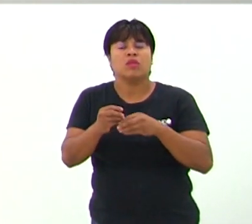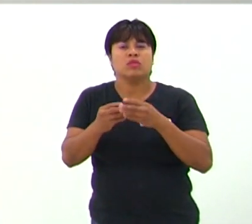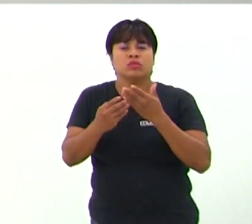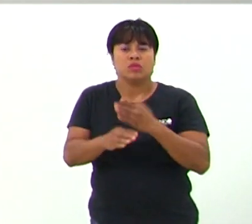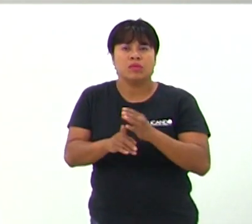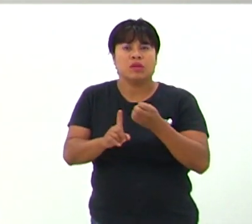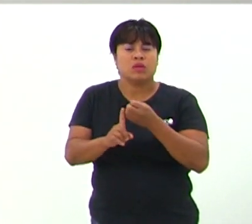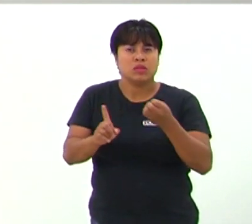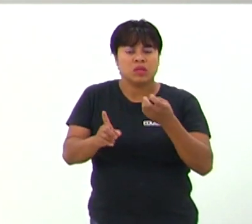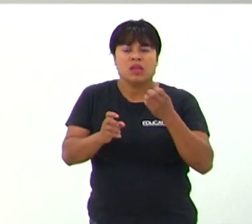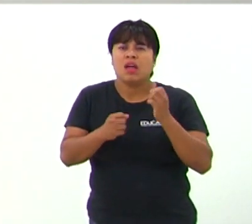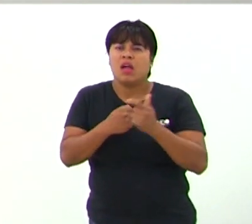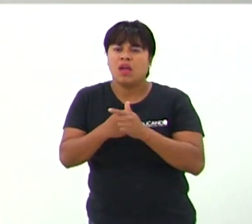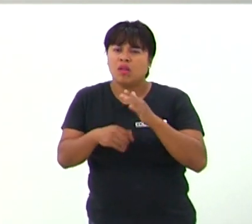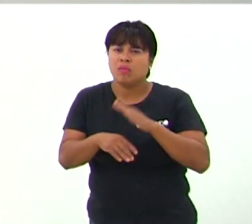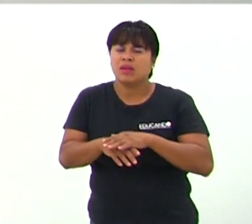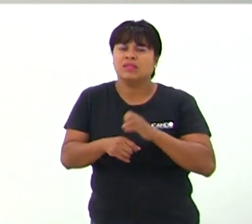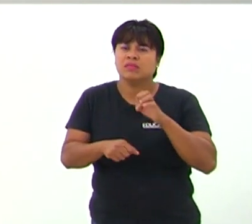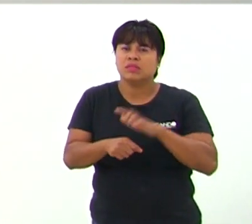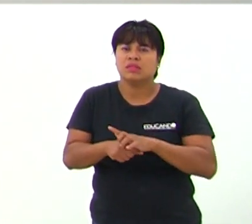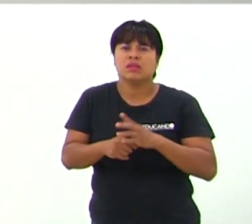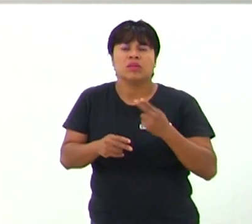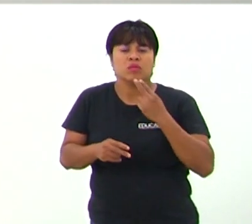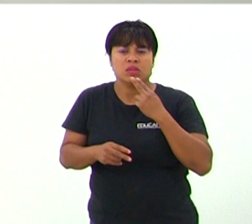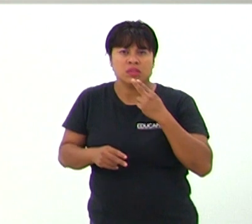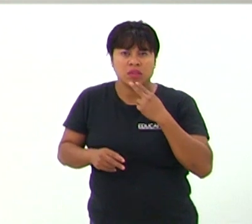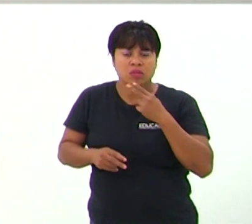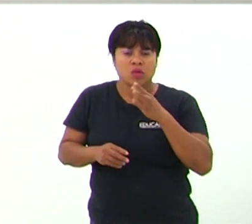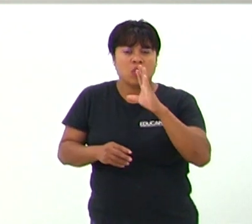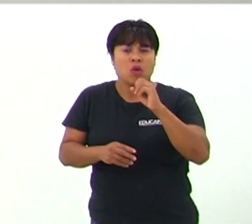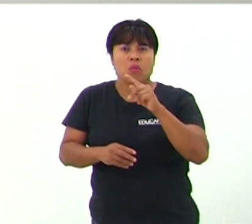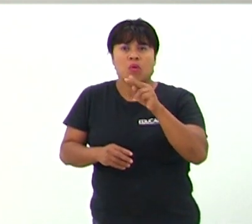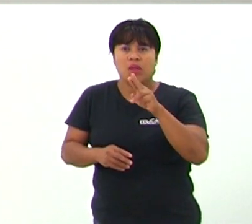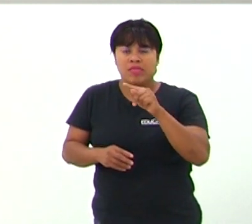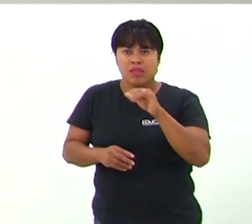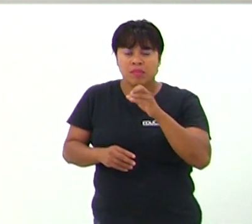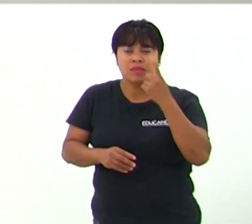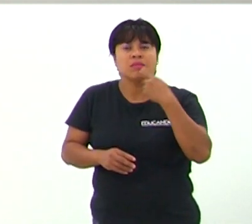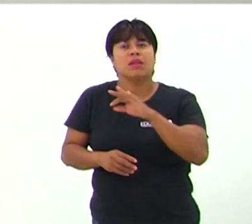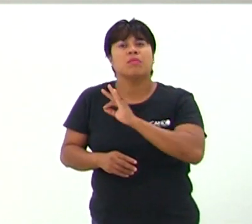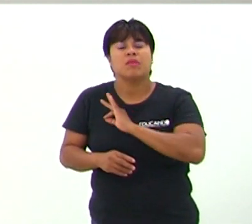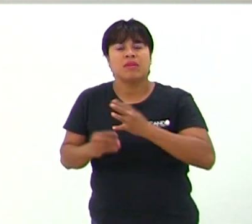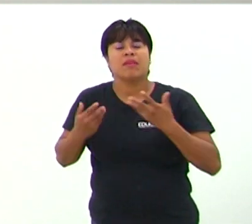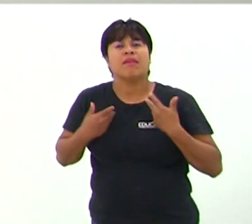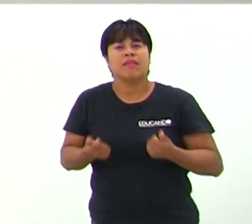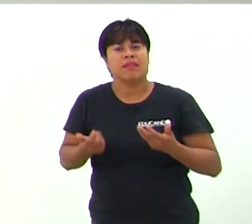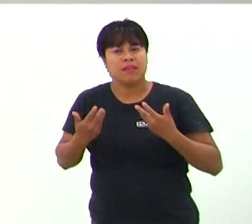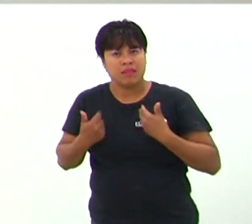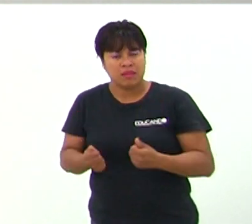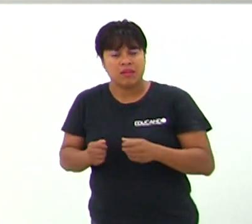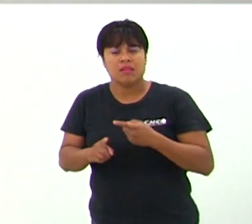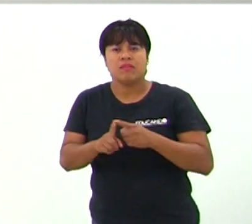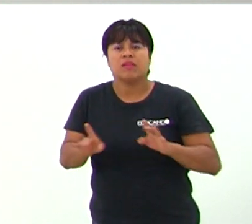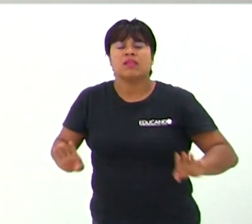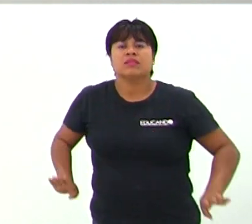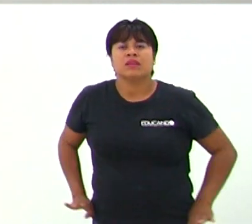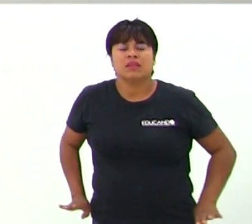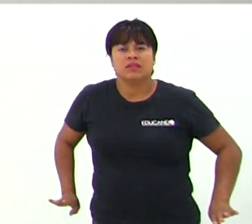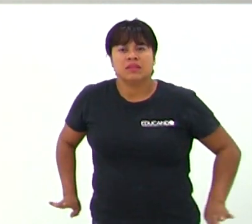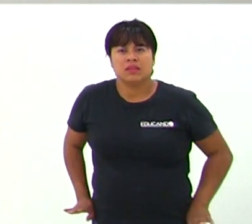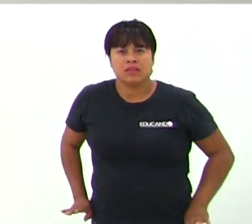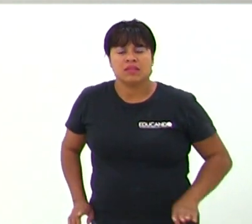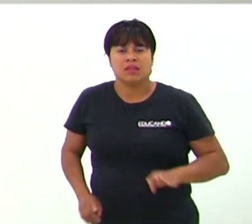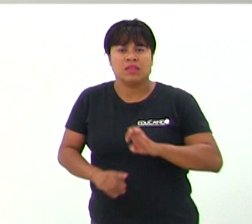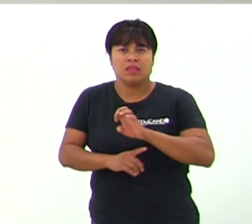algo más específico utilizando las frases copulativas para poder entender las características